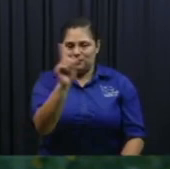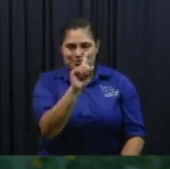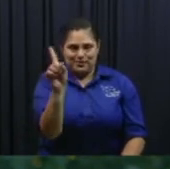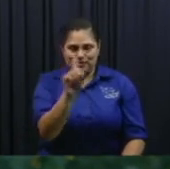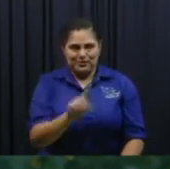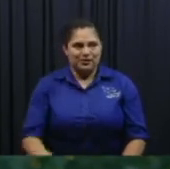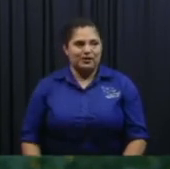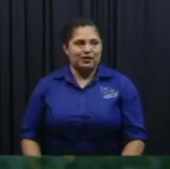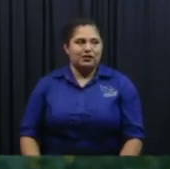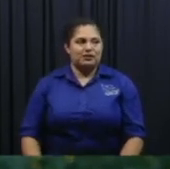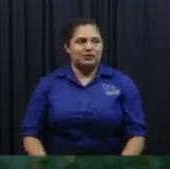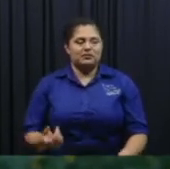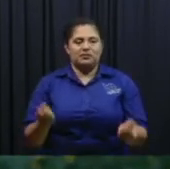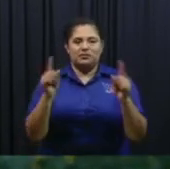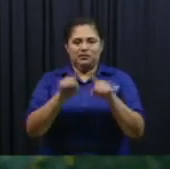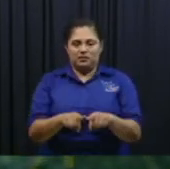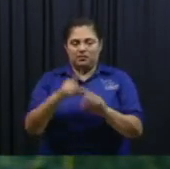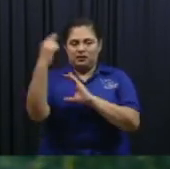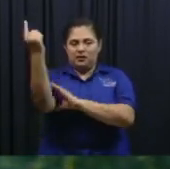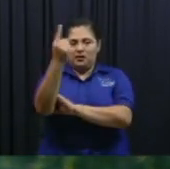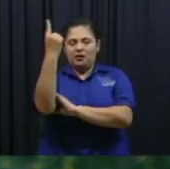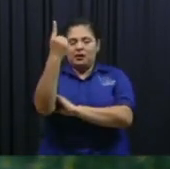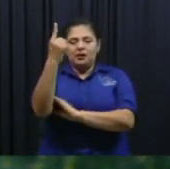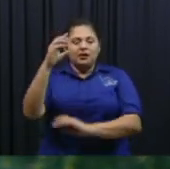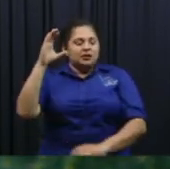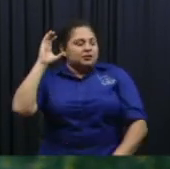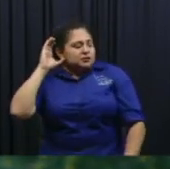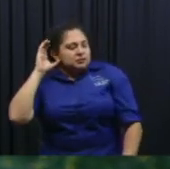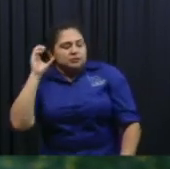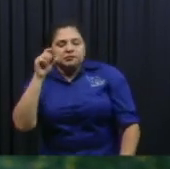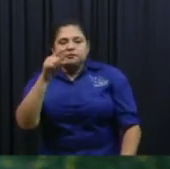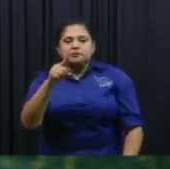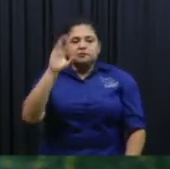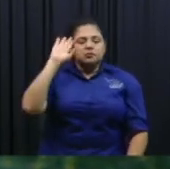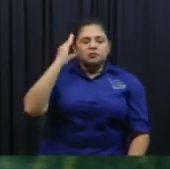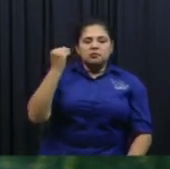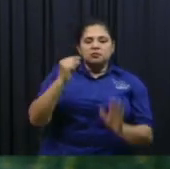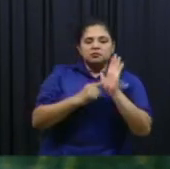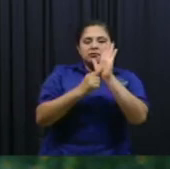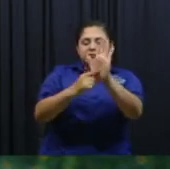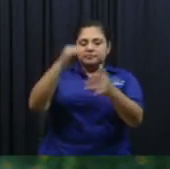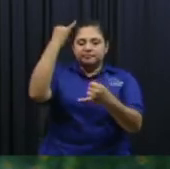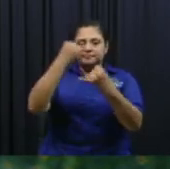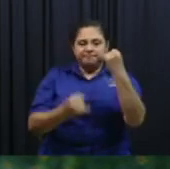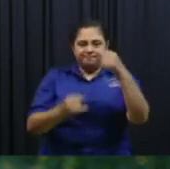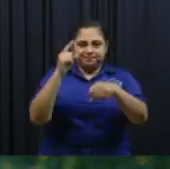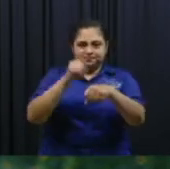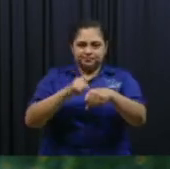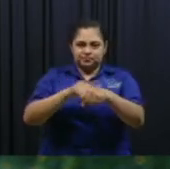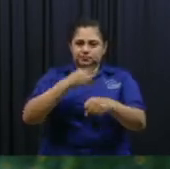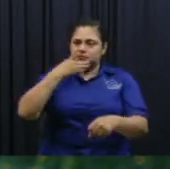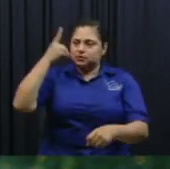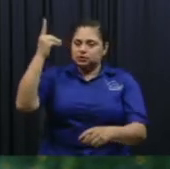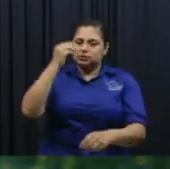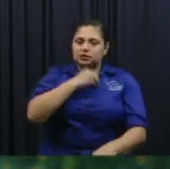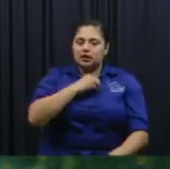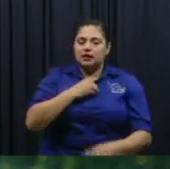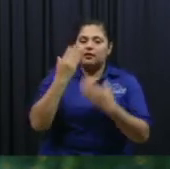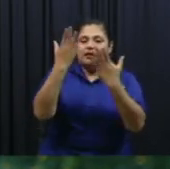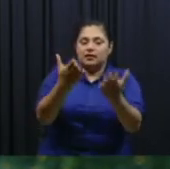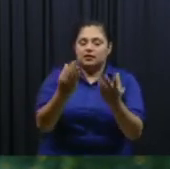nombre de Jesús Lo que pasa que es bien importante que oigamos esto porque es una señal del final del tiempo y Dios te quiere dar